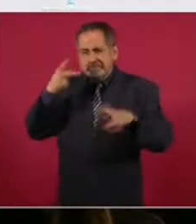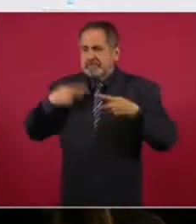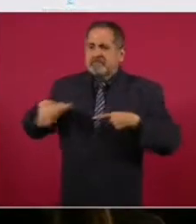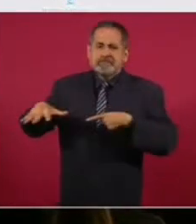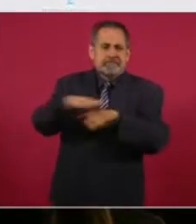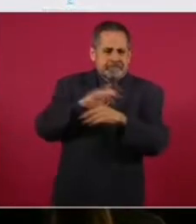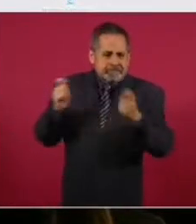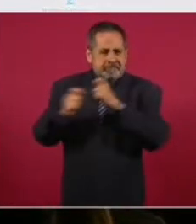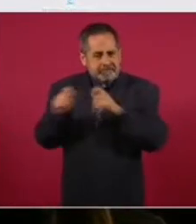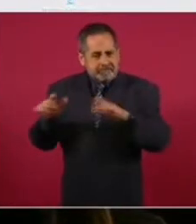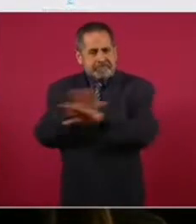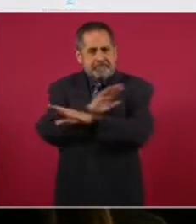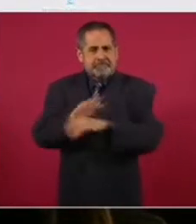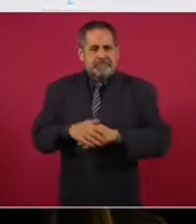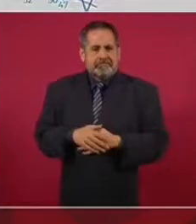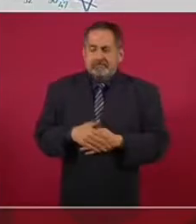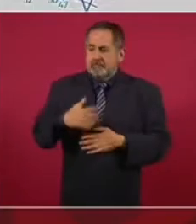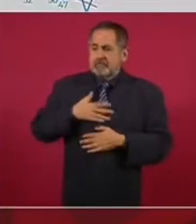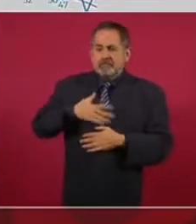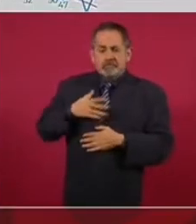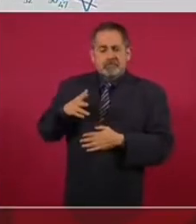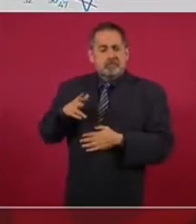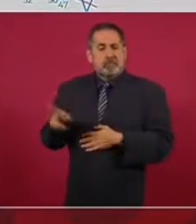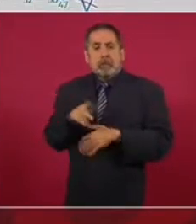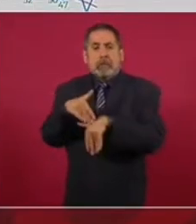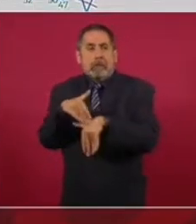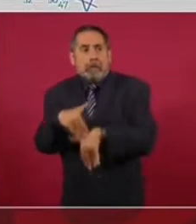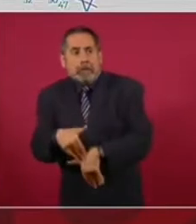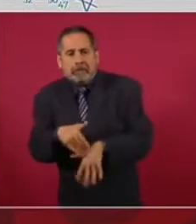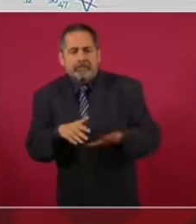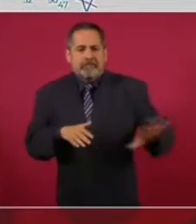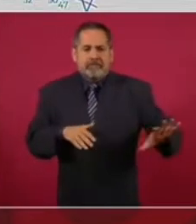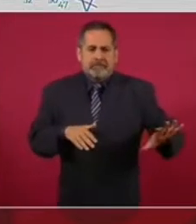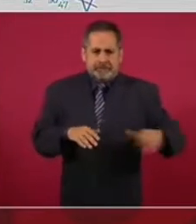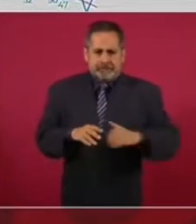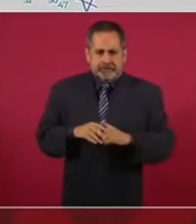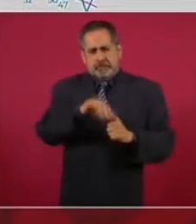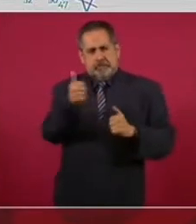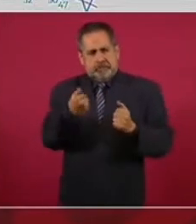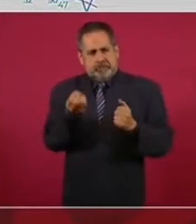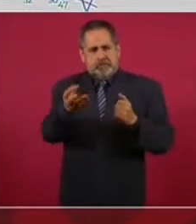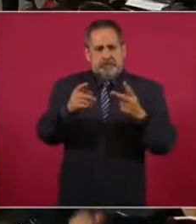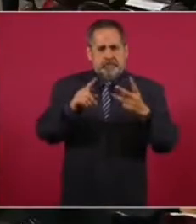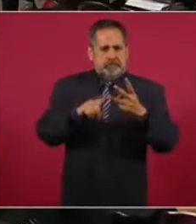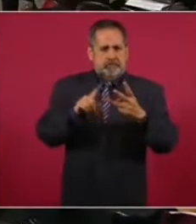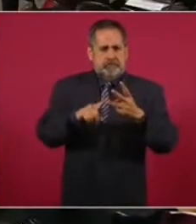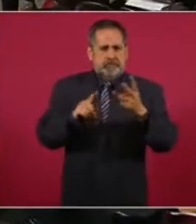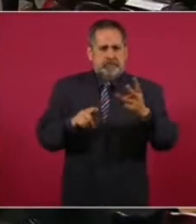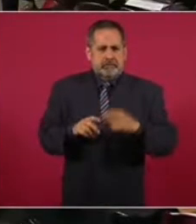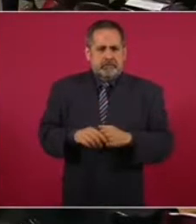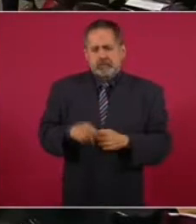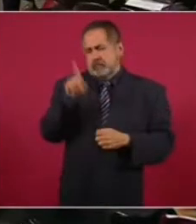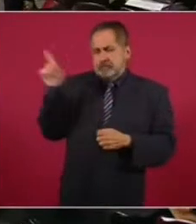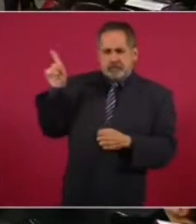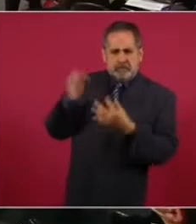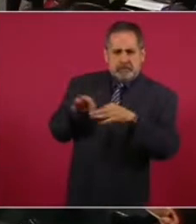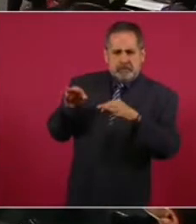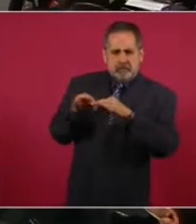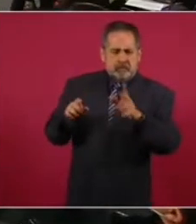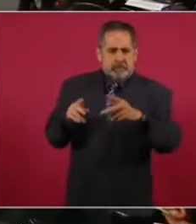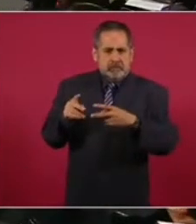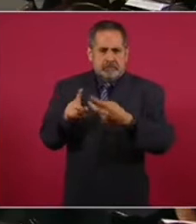pueblo, porque nuestro pueblo no se deja manipular. Y te voy a dar otro dato. Bueno, este es importante.